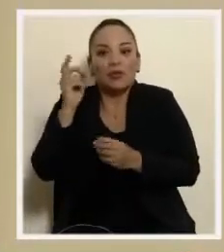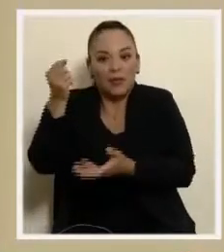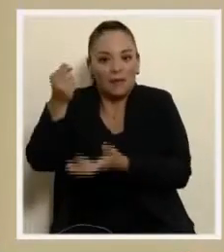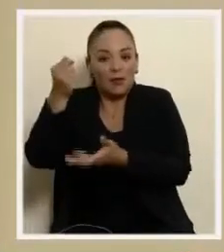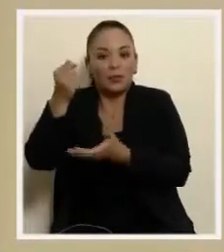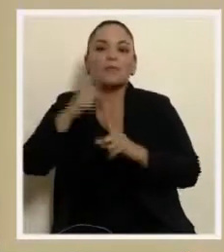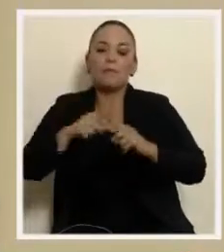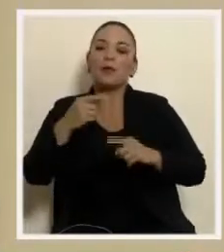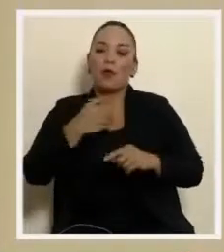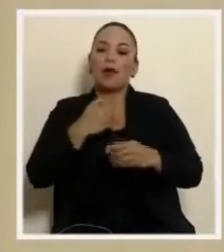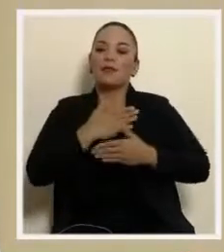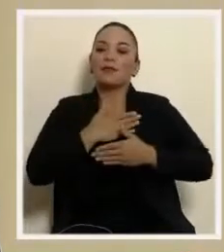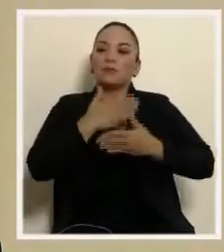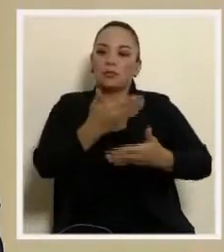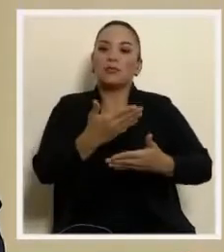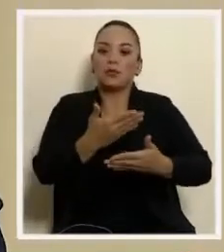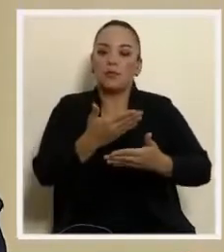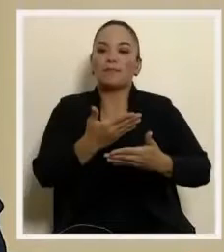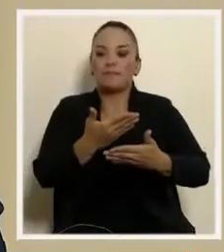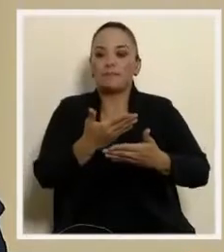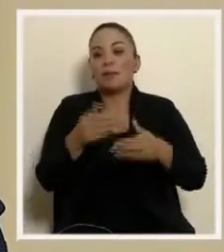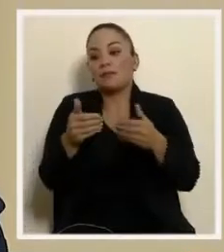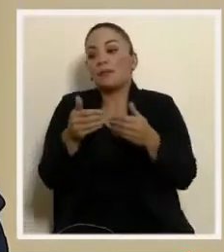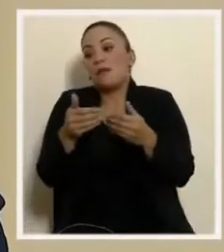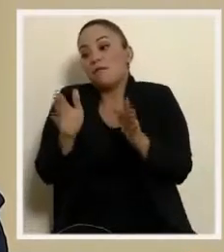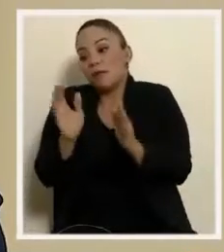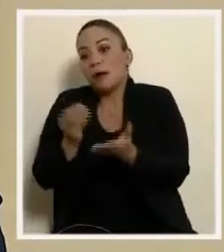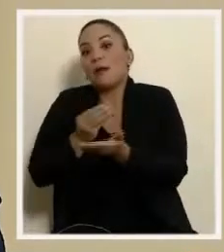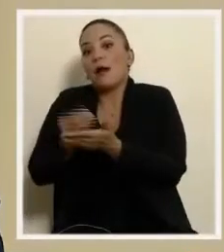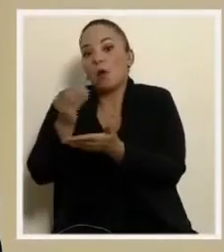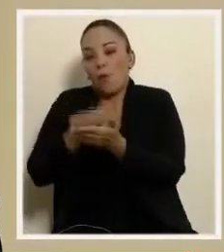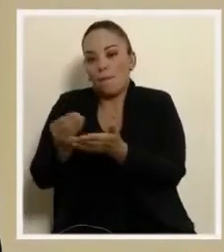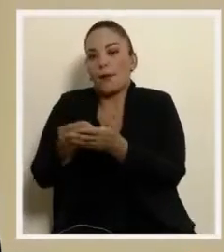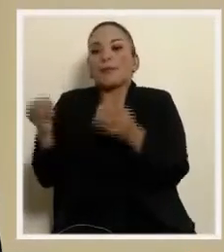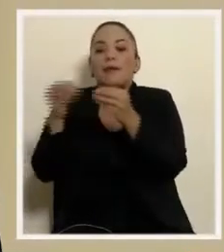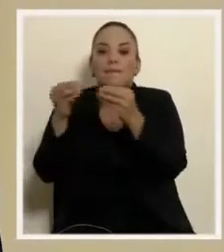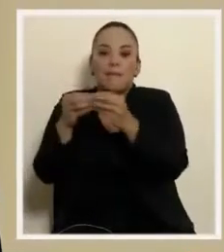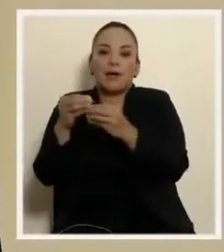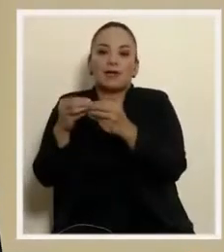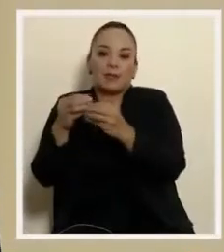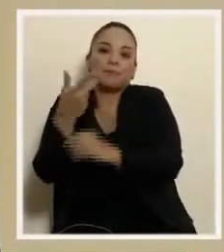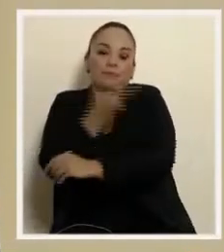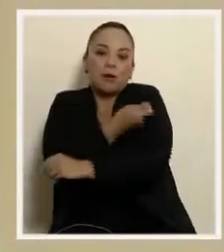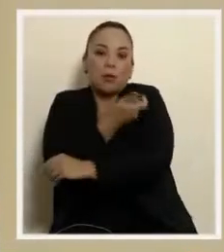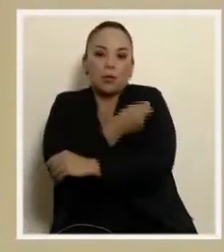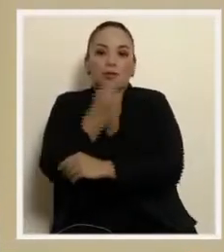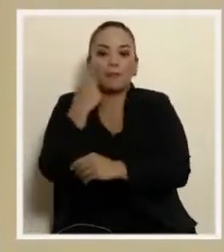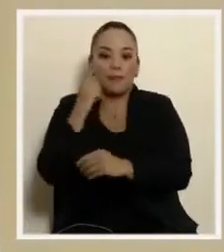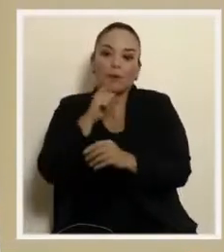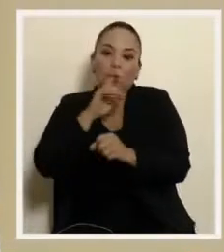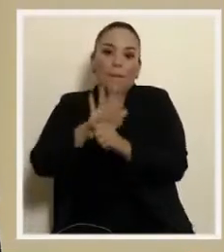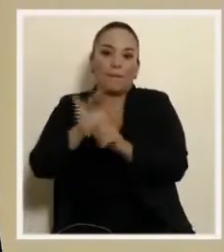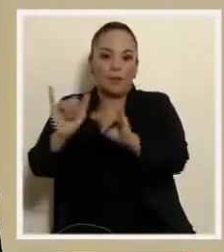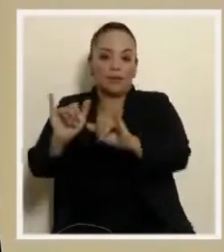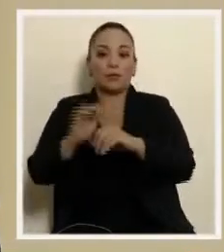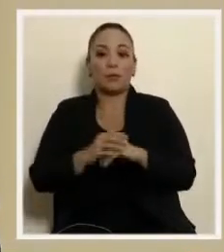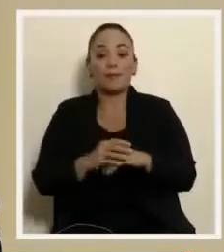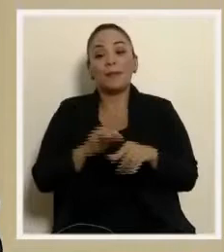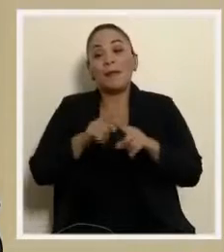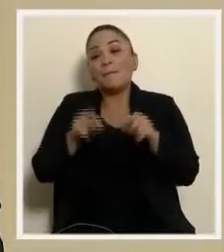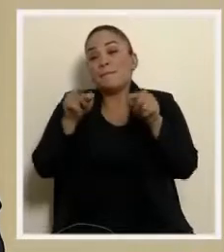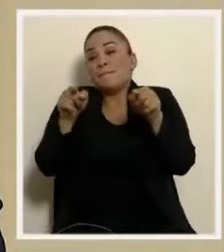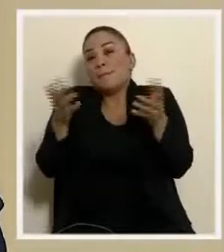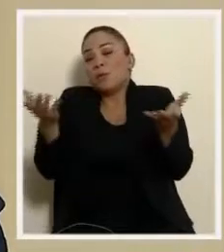la disposición de habilitar la adquisición de más dosis para poder cumplir con ese estándar. Sin embargo, es una